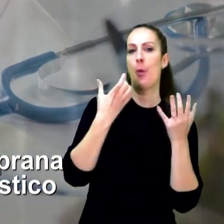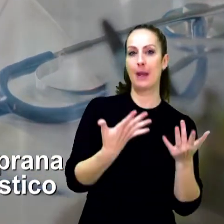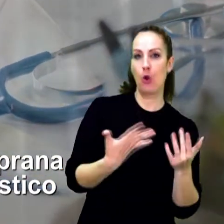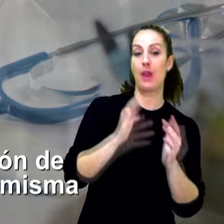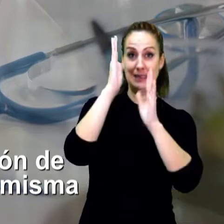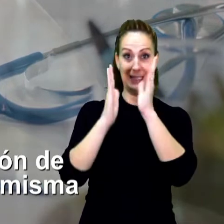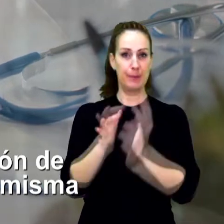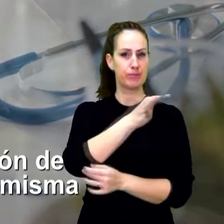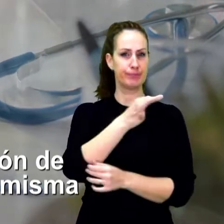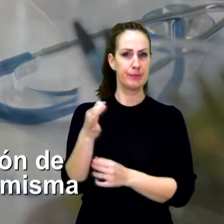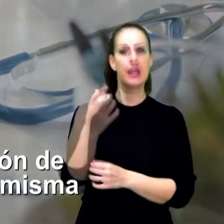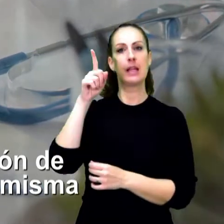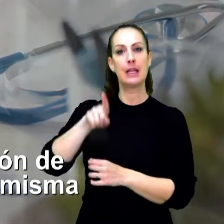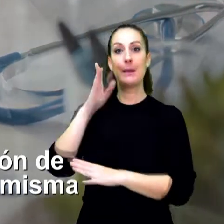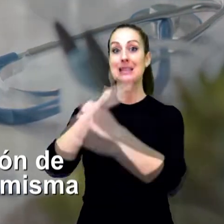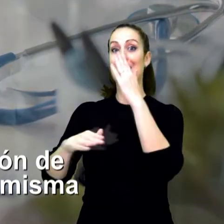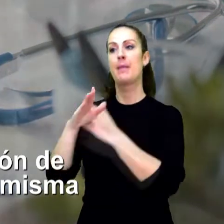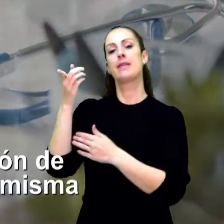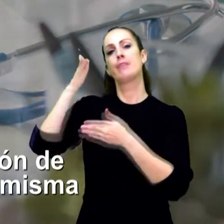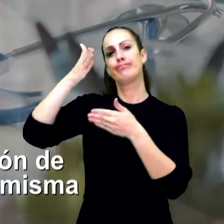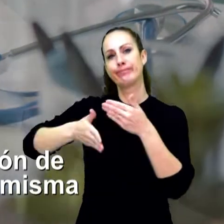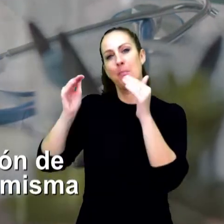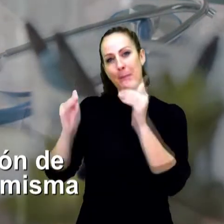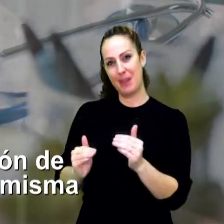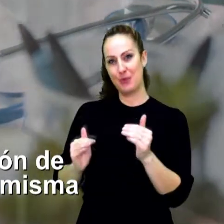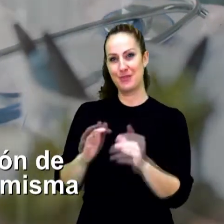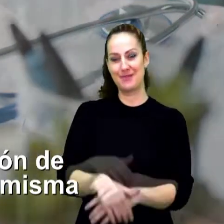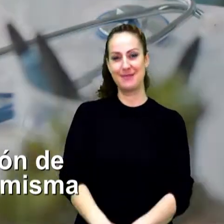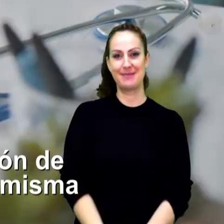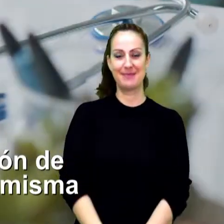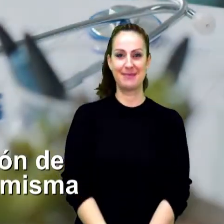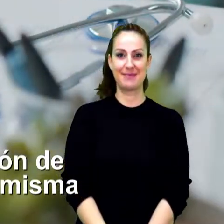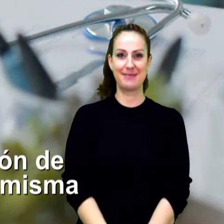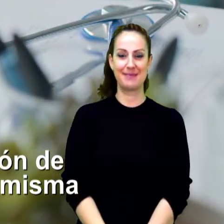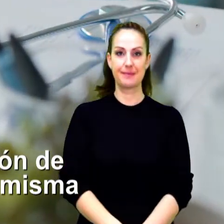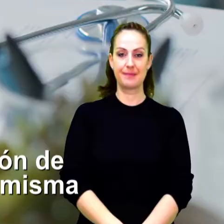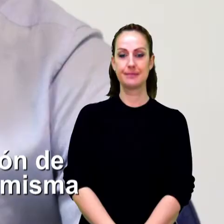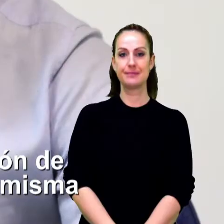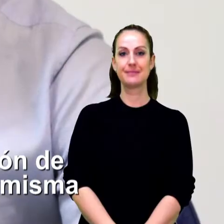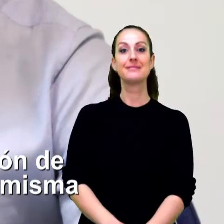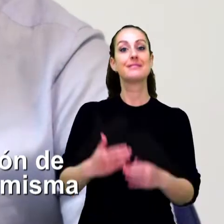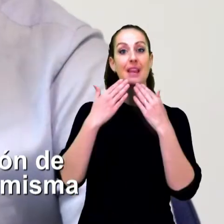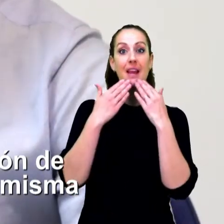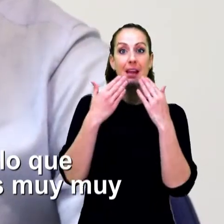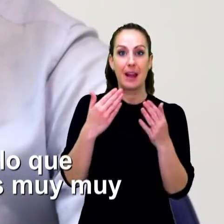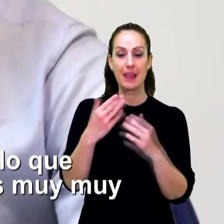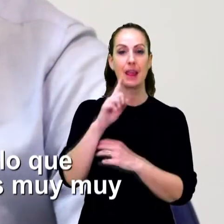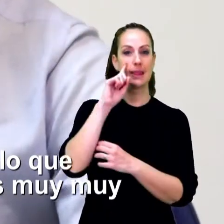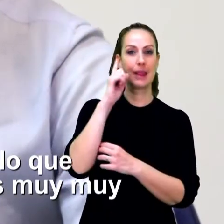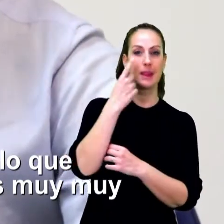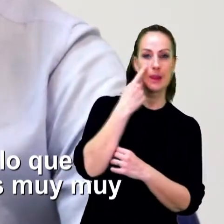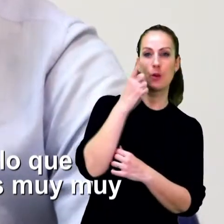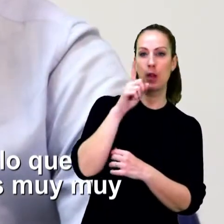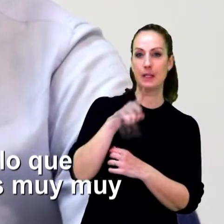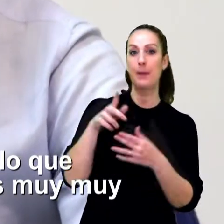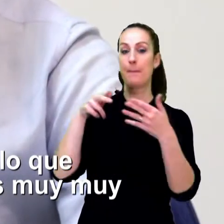en el diagnóstico precoz, el tratamiento eficaz y la limitación de la discapacidad, intentamos hacer con la misma filosofía de